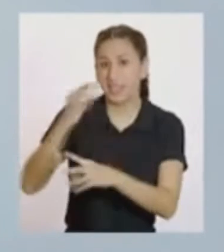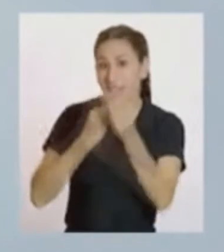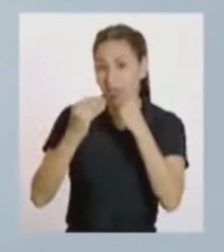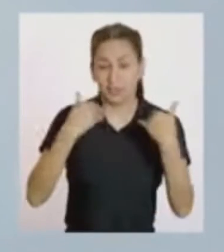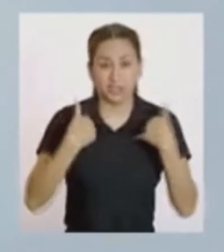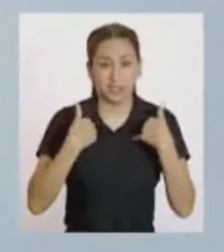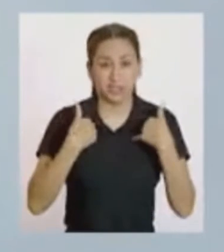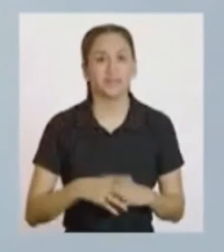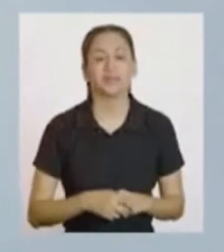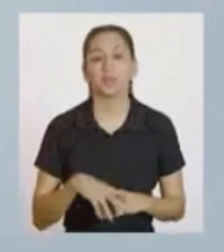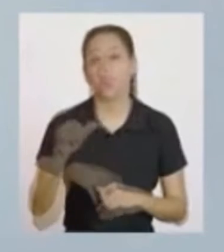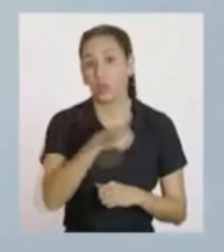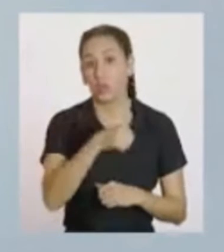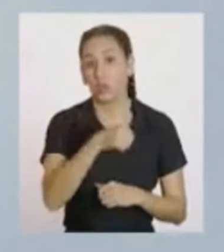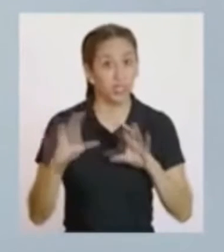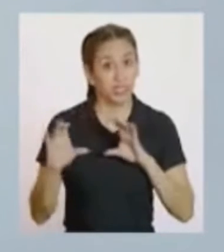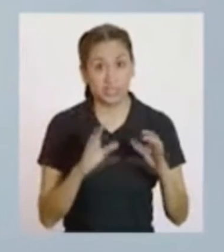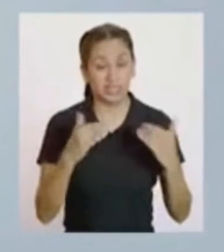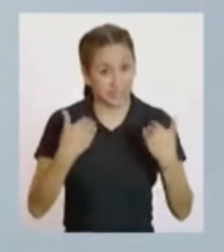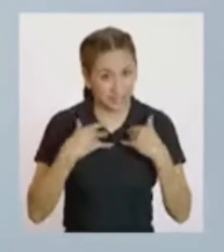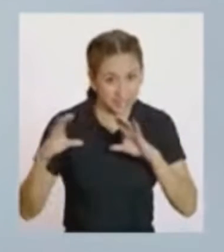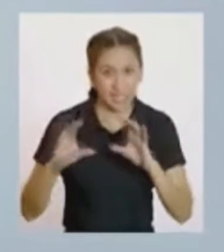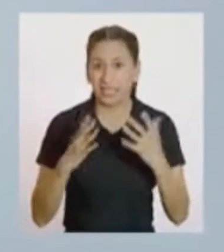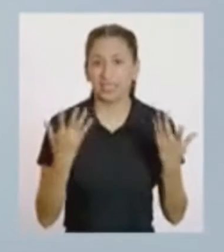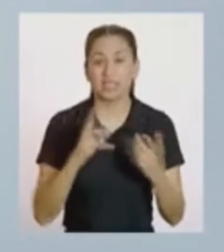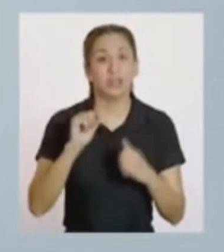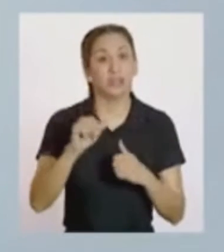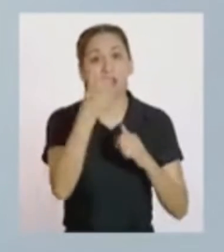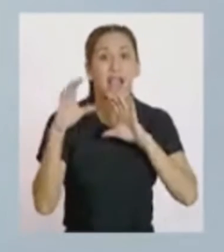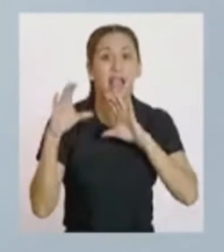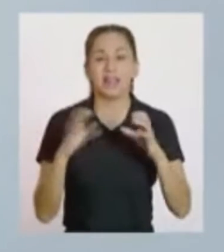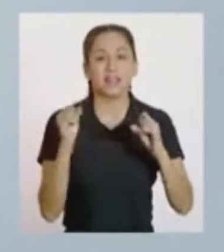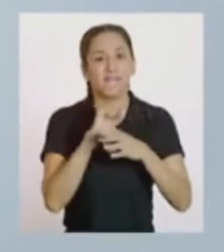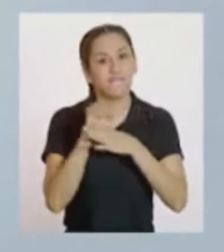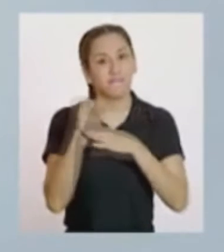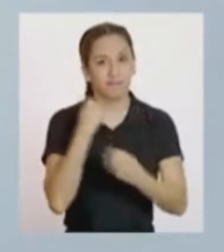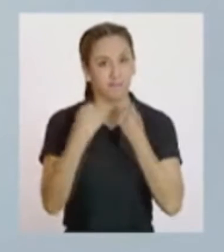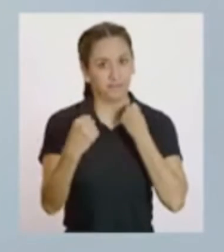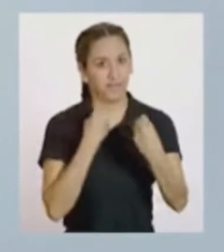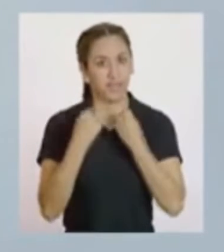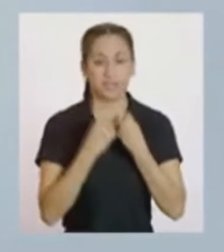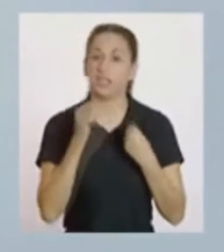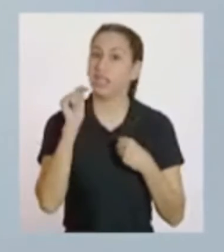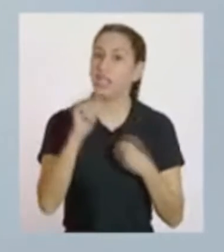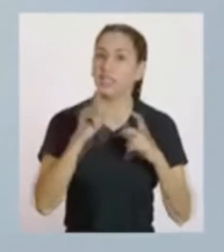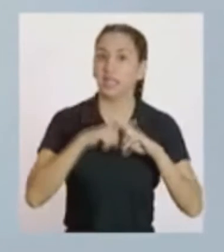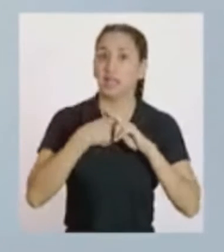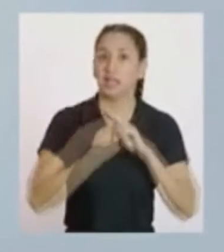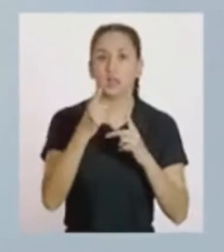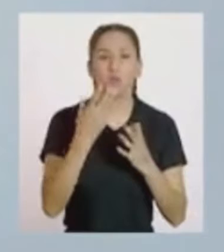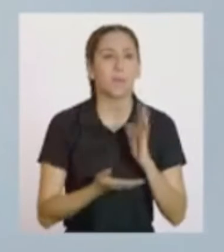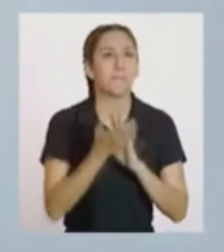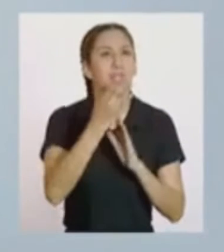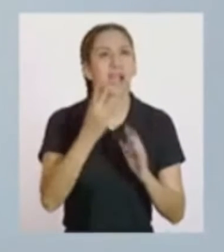de los alimentos que tenemos. Otra actividad que debemos realizar es la actividad física.